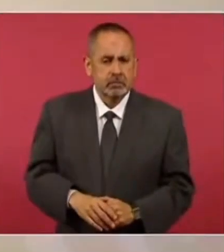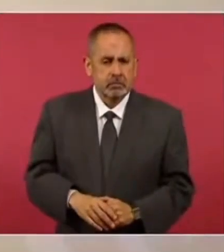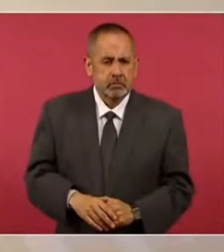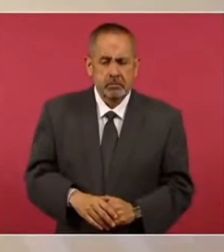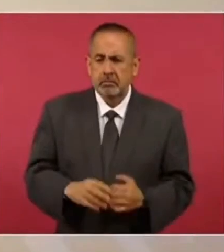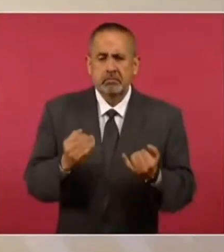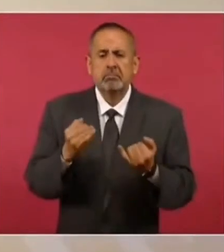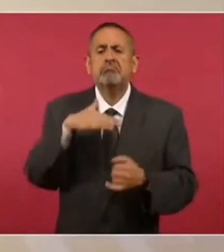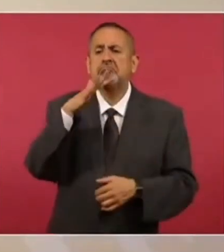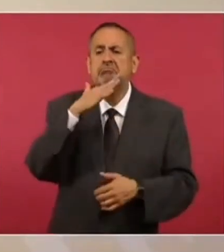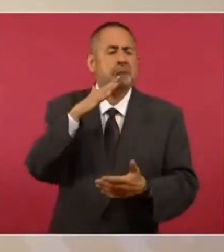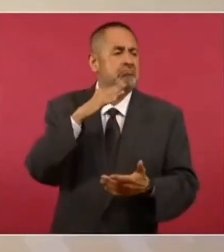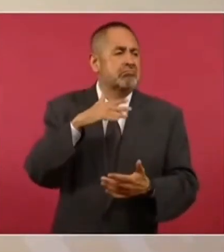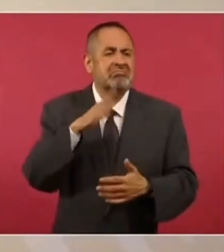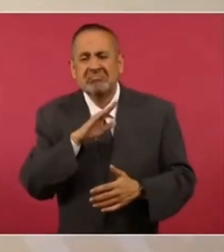Se acabe la corrupción.